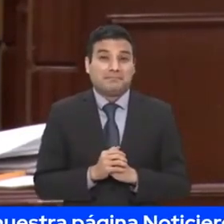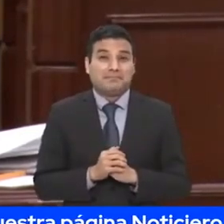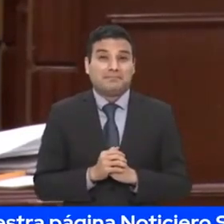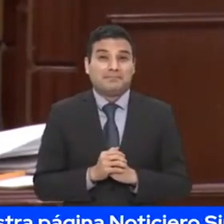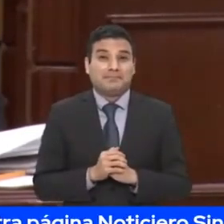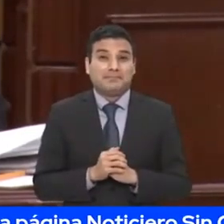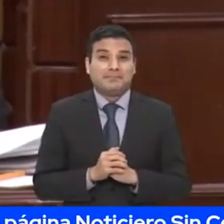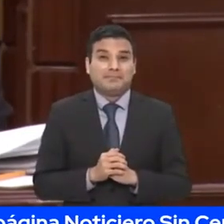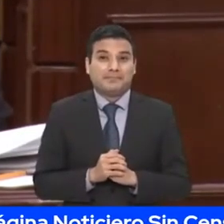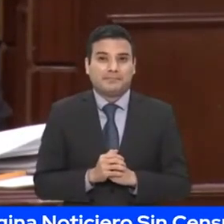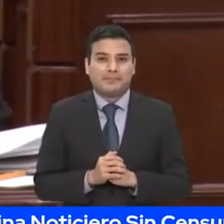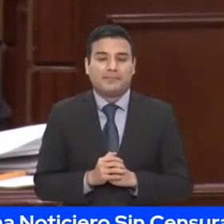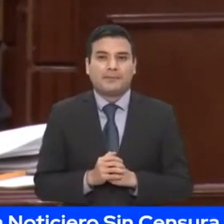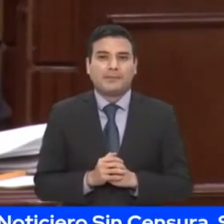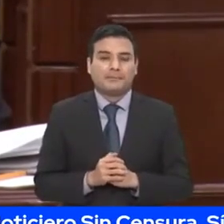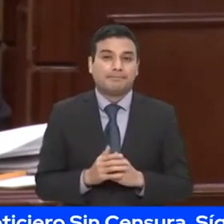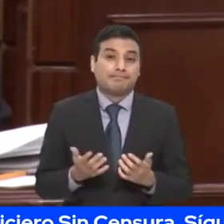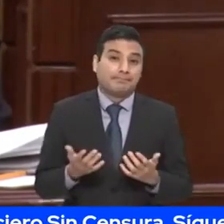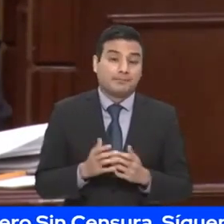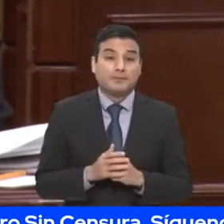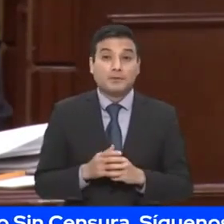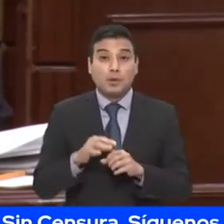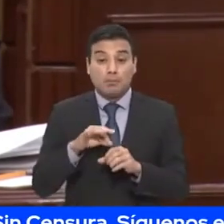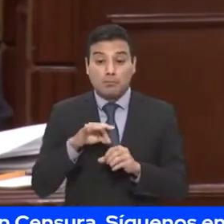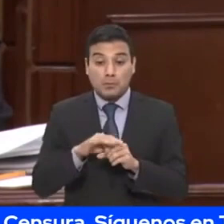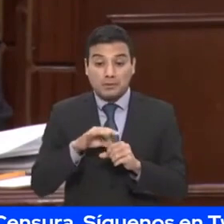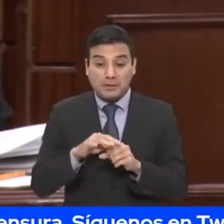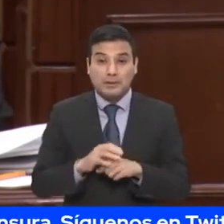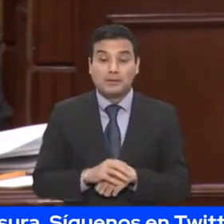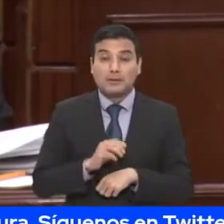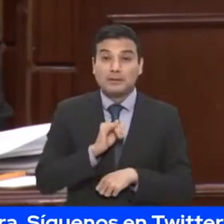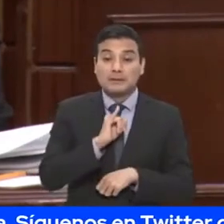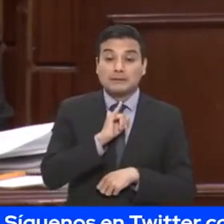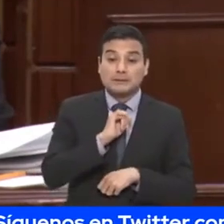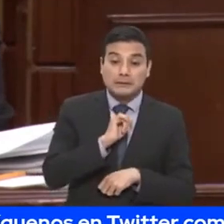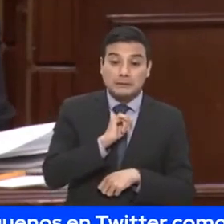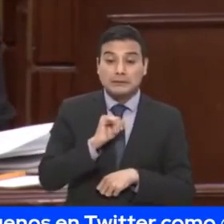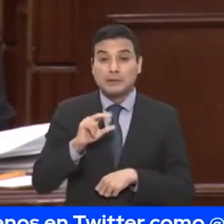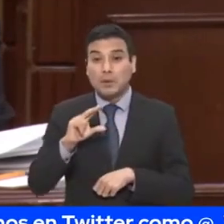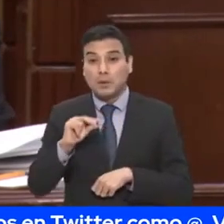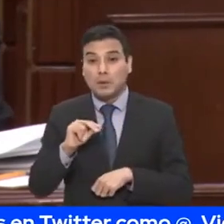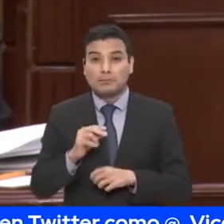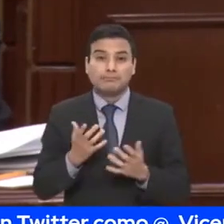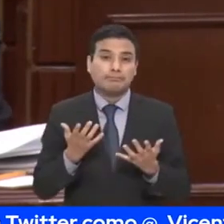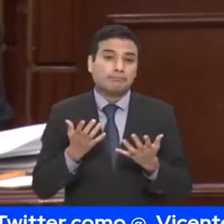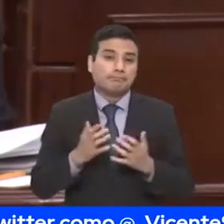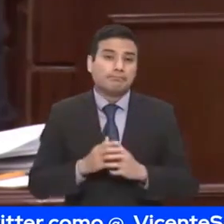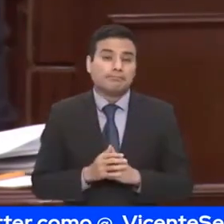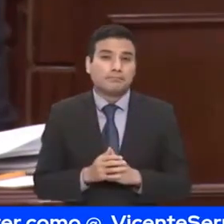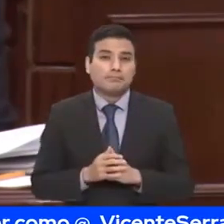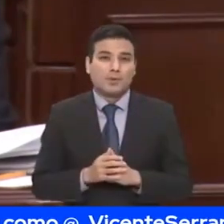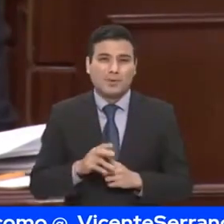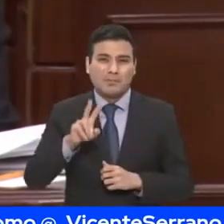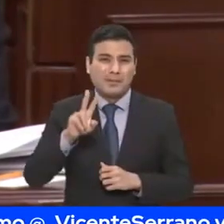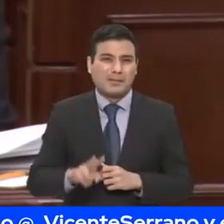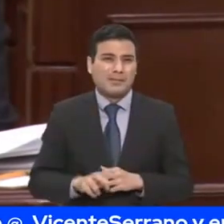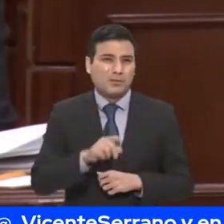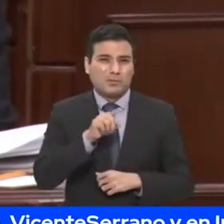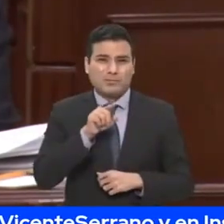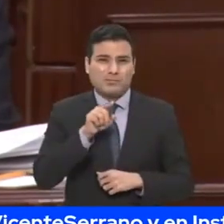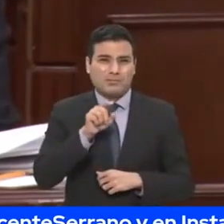sentido afirmativo o negativo, por la manipulación que gente como usted, señor representante de